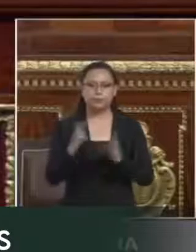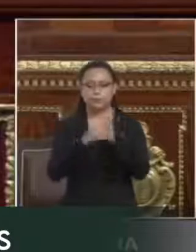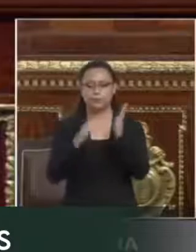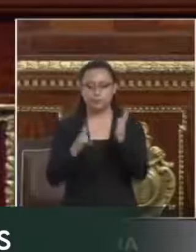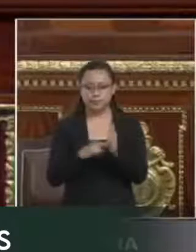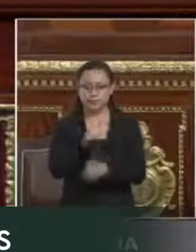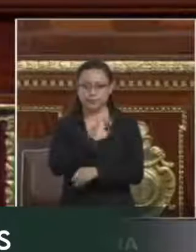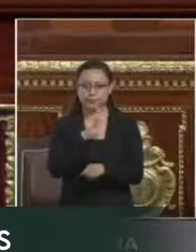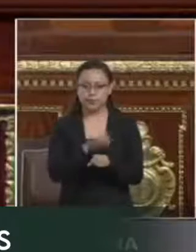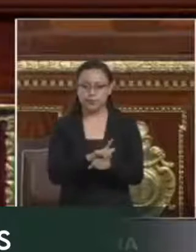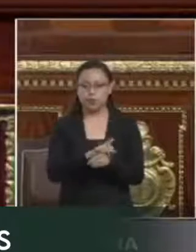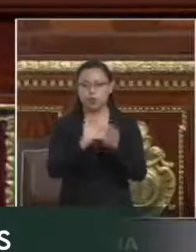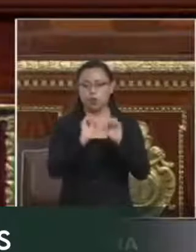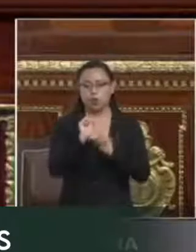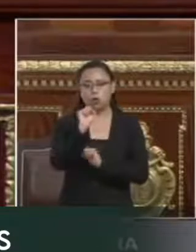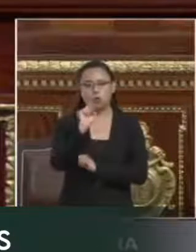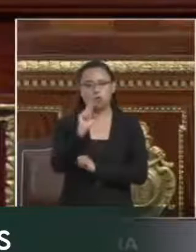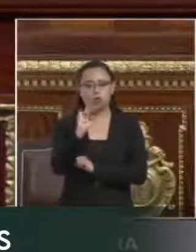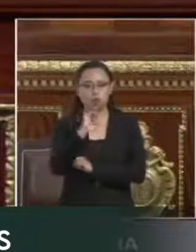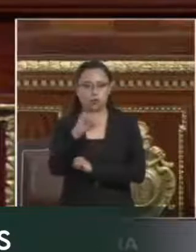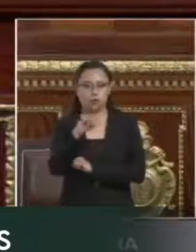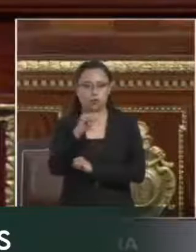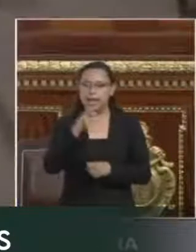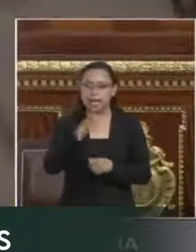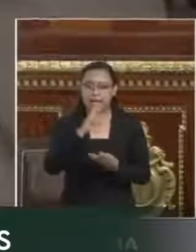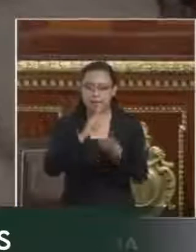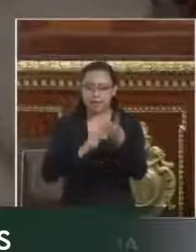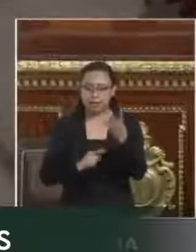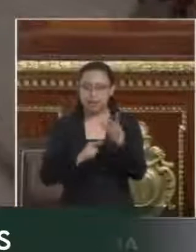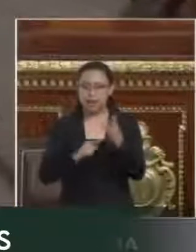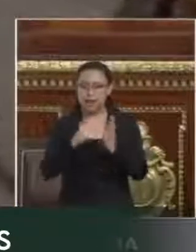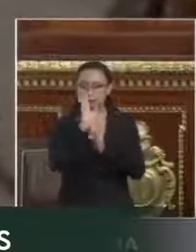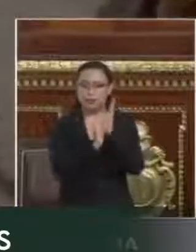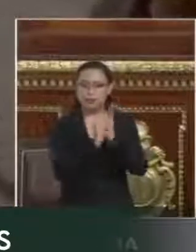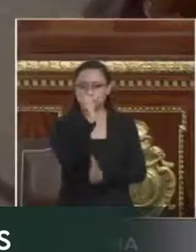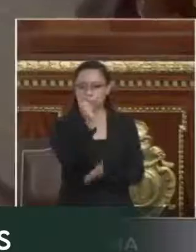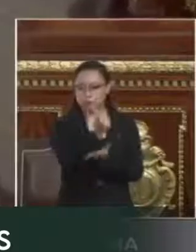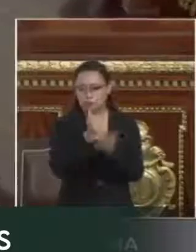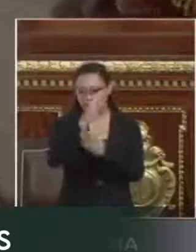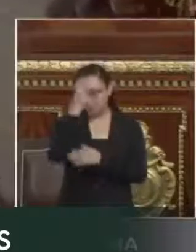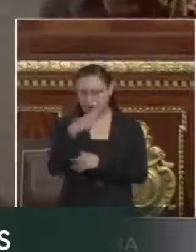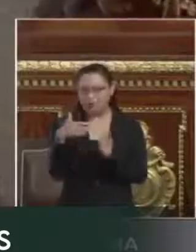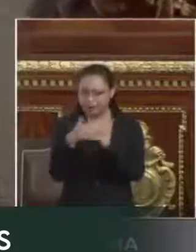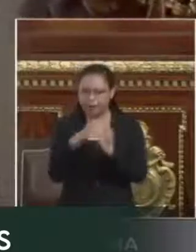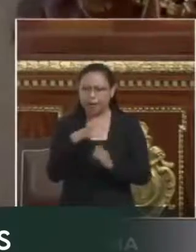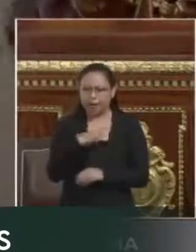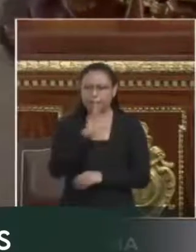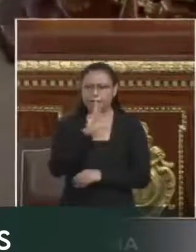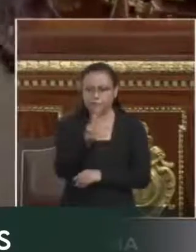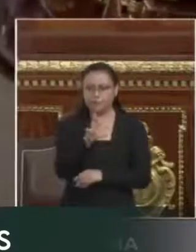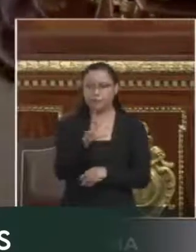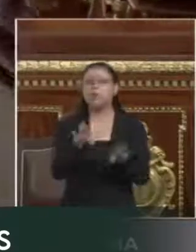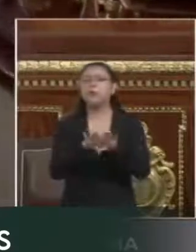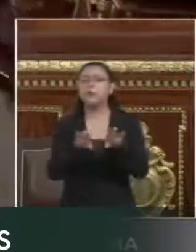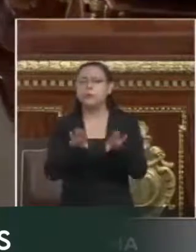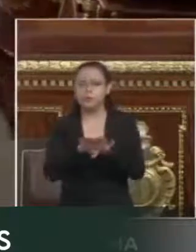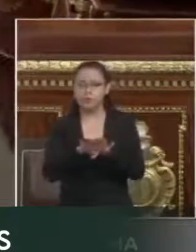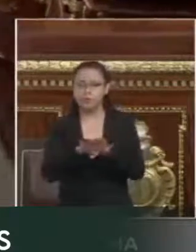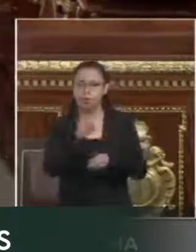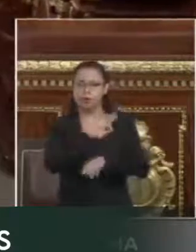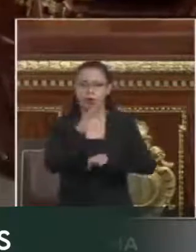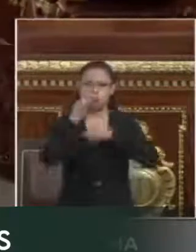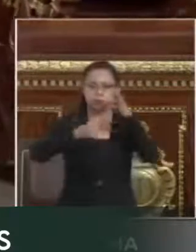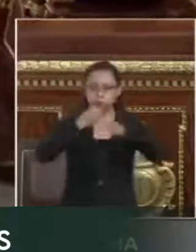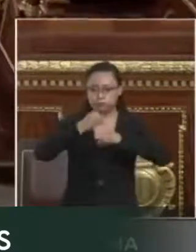de familias carecen de la certeza jurídica mínima con relación al lugar que han habitado por muchos años. Además, estos